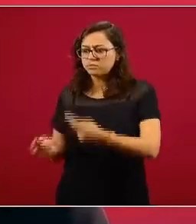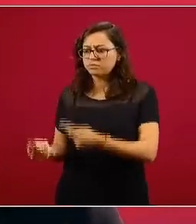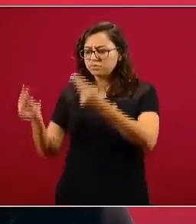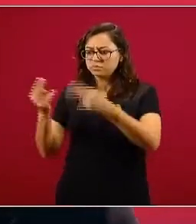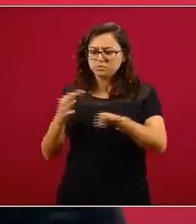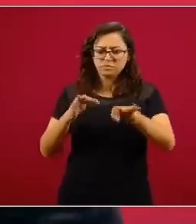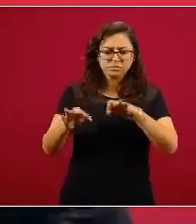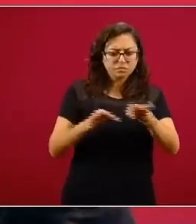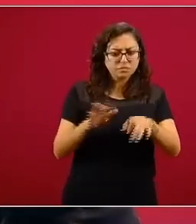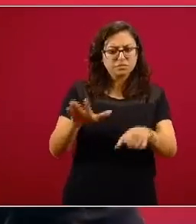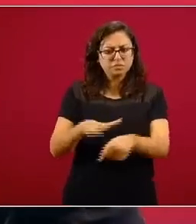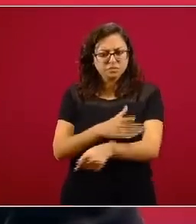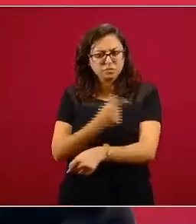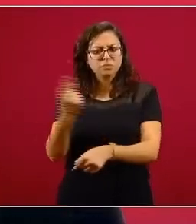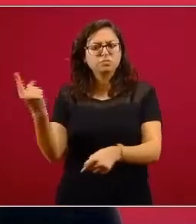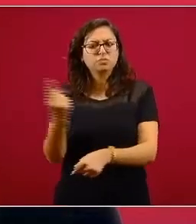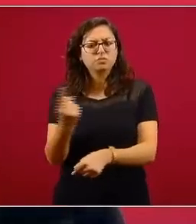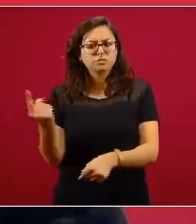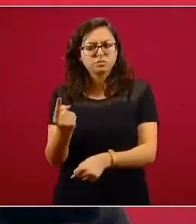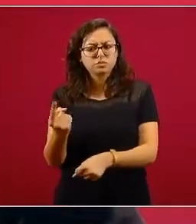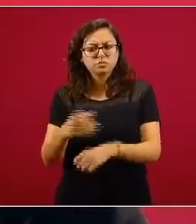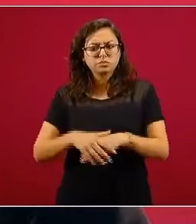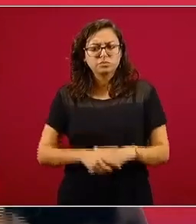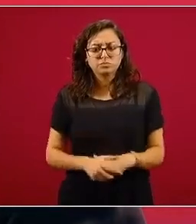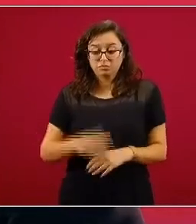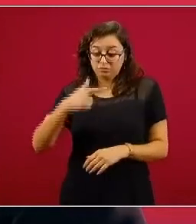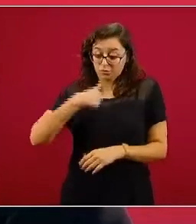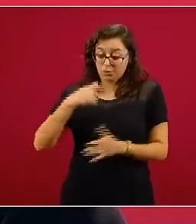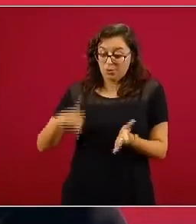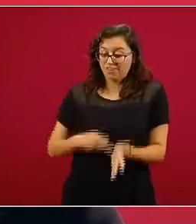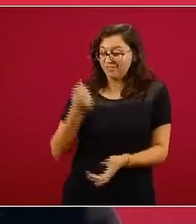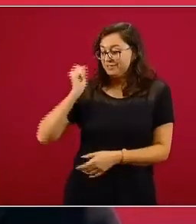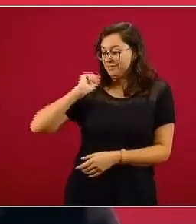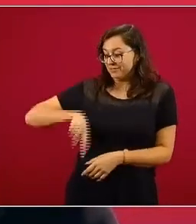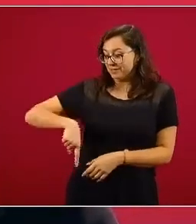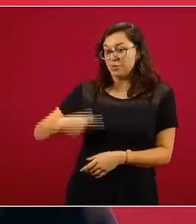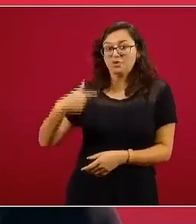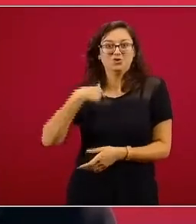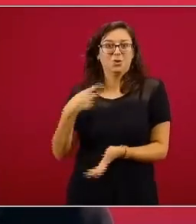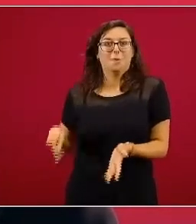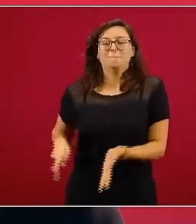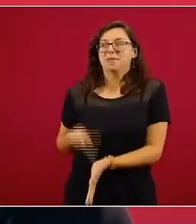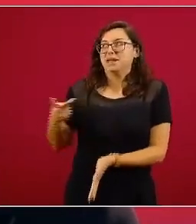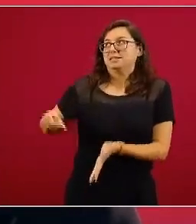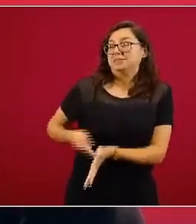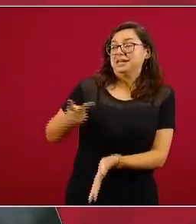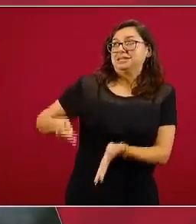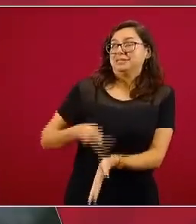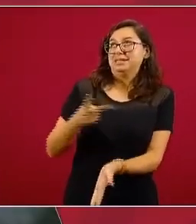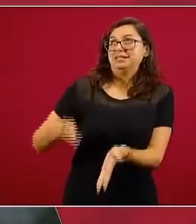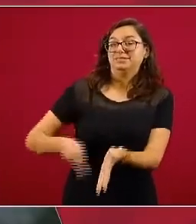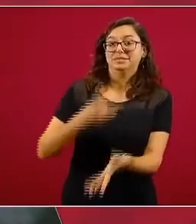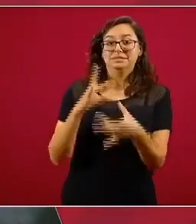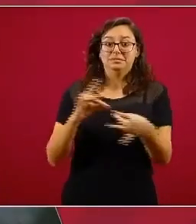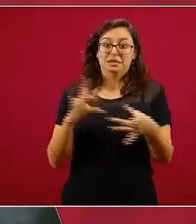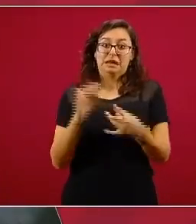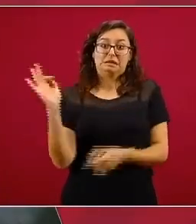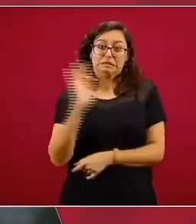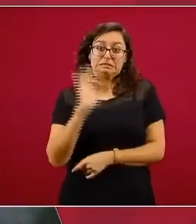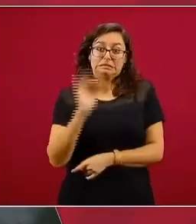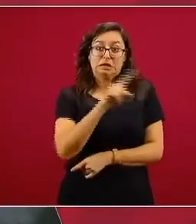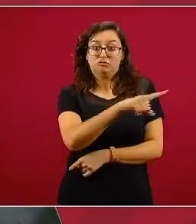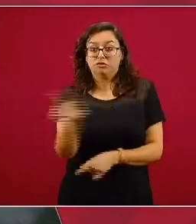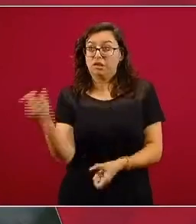me cito nuevamente, todo esto es repetido, espero que no les aburra escuchar por enésima vez lo que se ha dicho, pero a